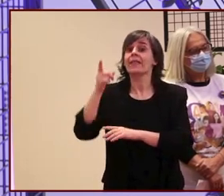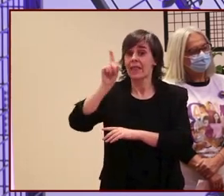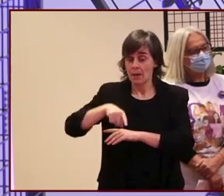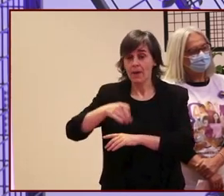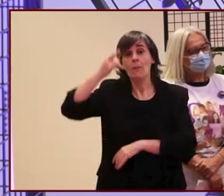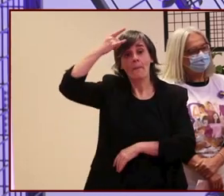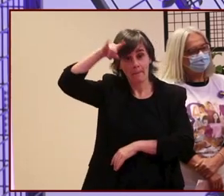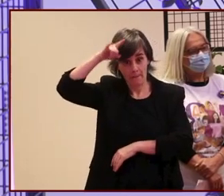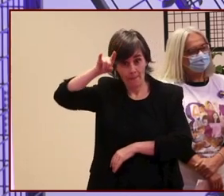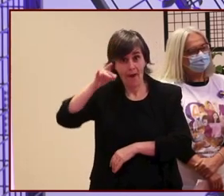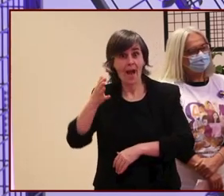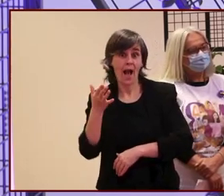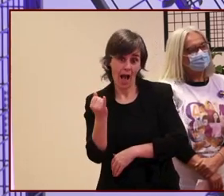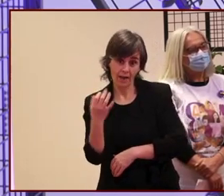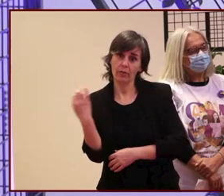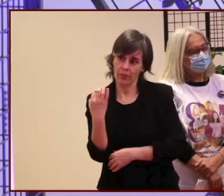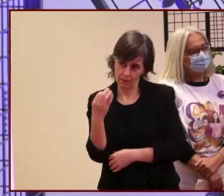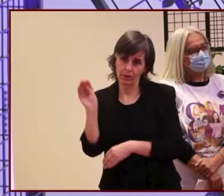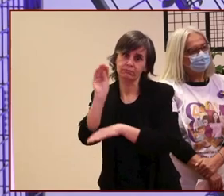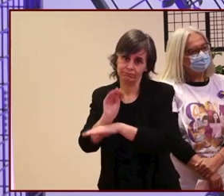que prestaba